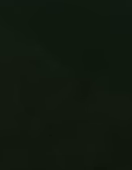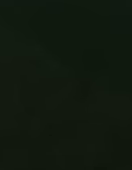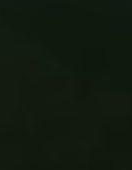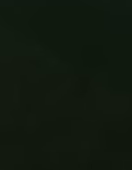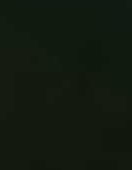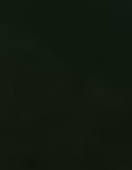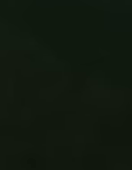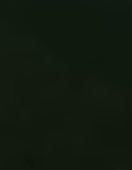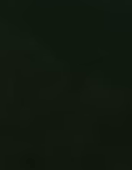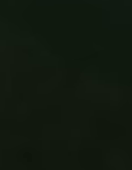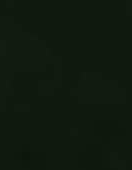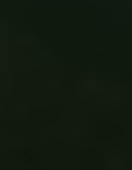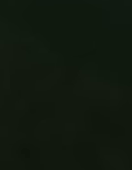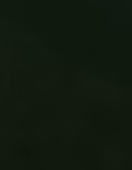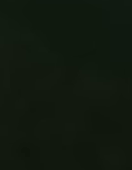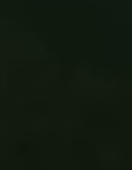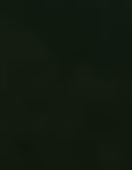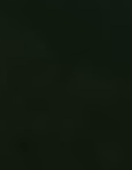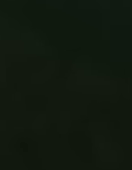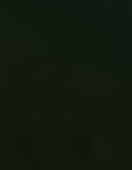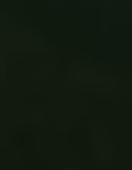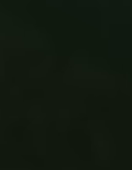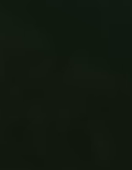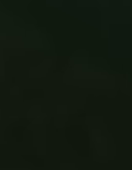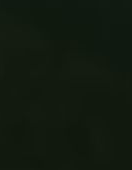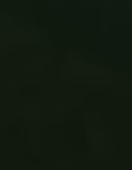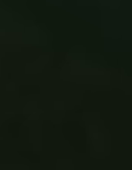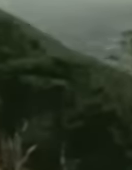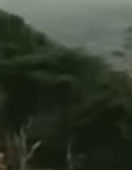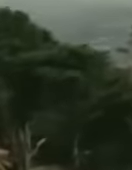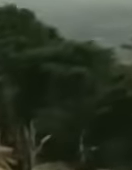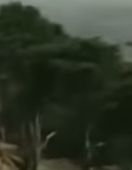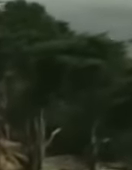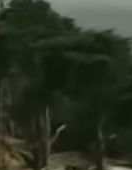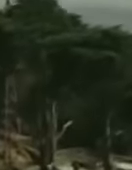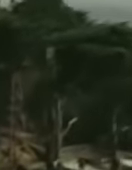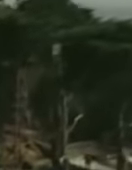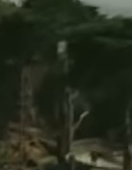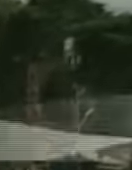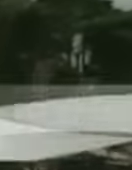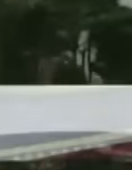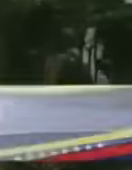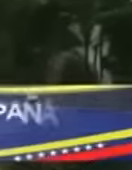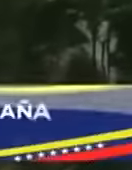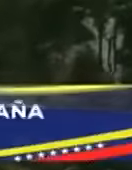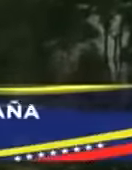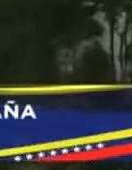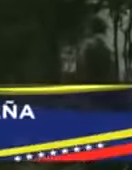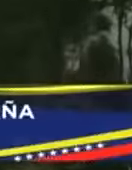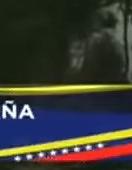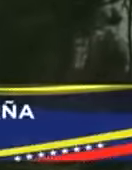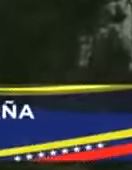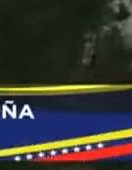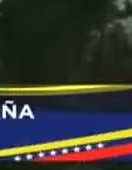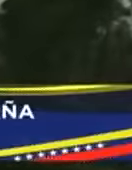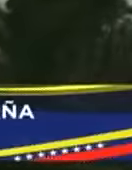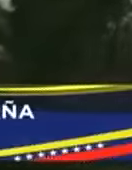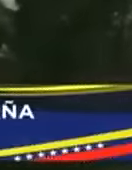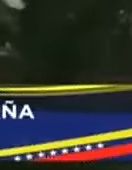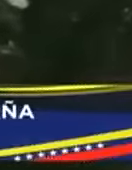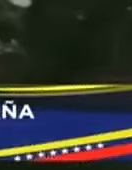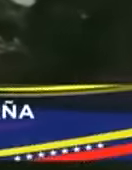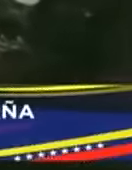venidero 28 de julio. Hay que recordar que el pasado mes de marzo, el máximo líder de la tolda política, Nicolás Maduro,